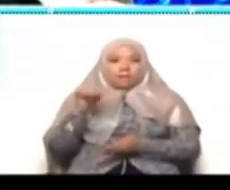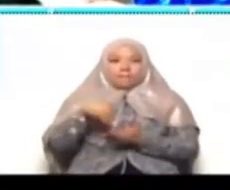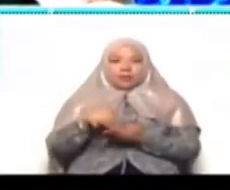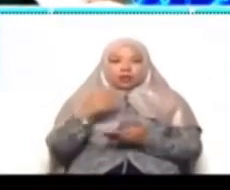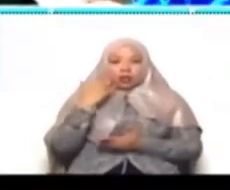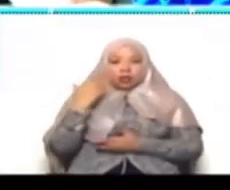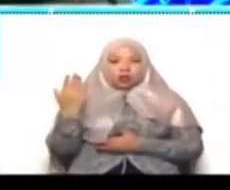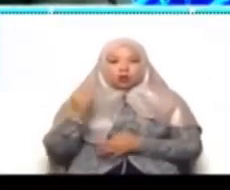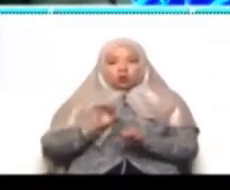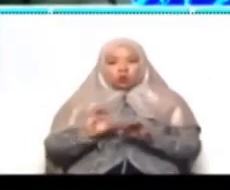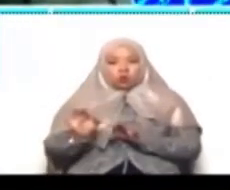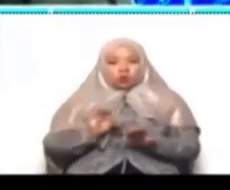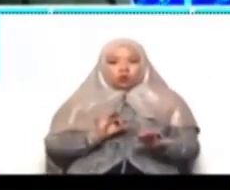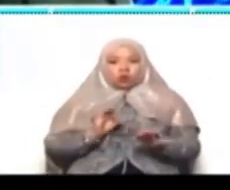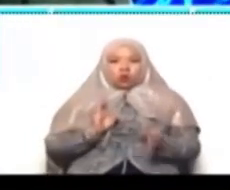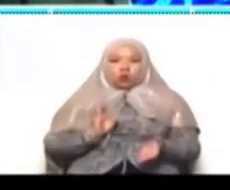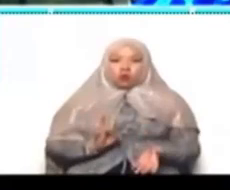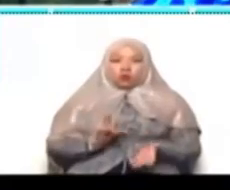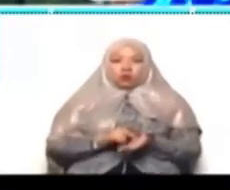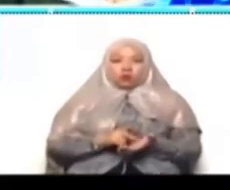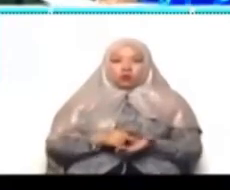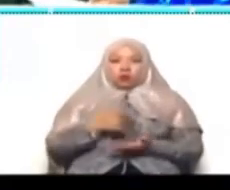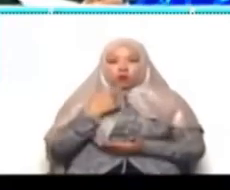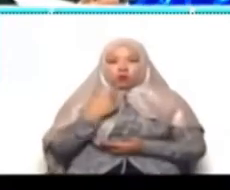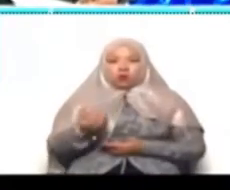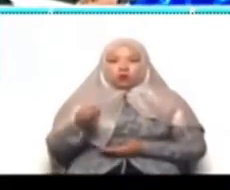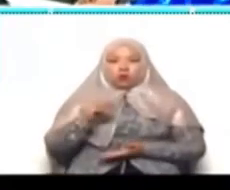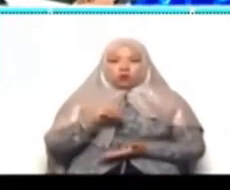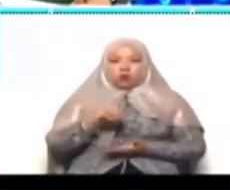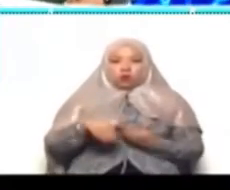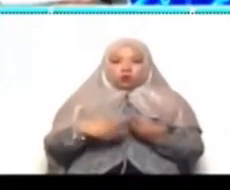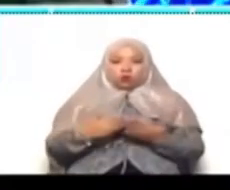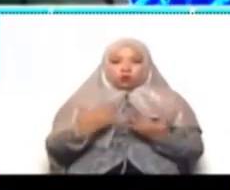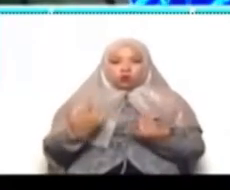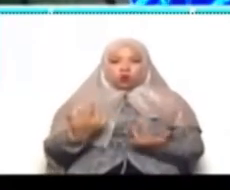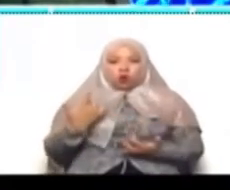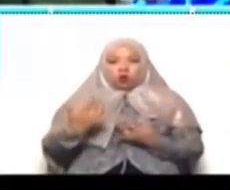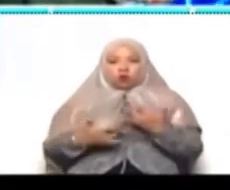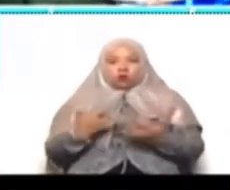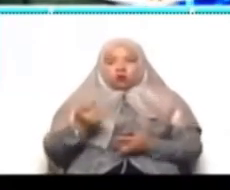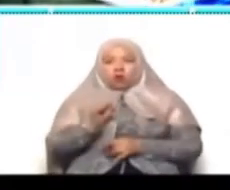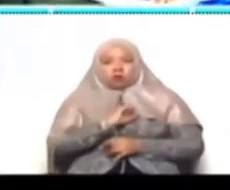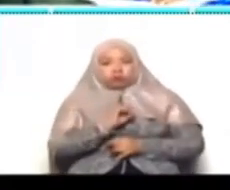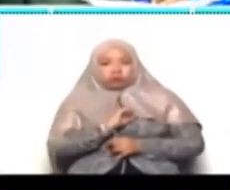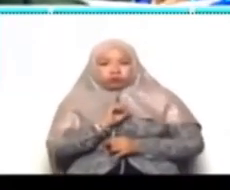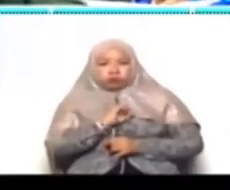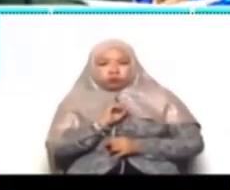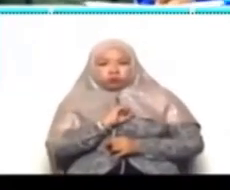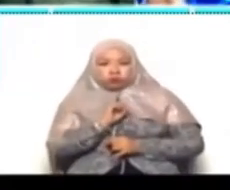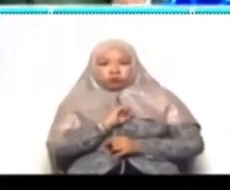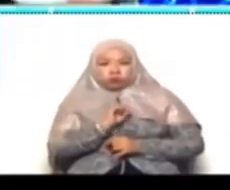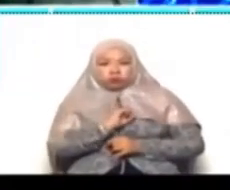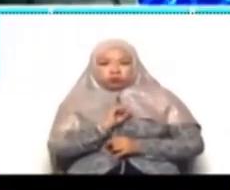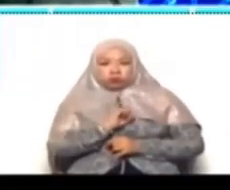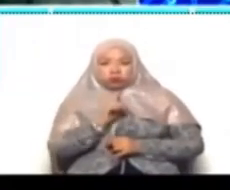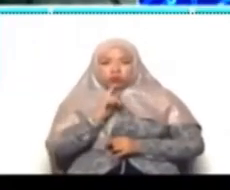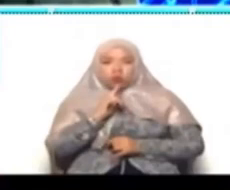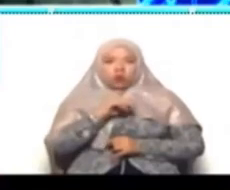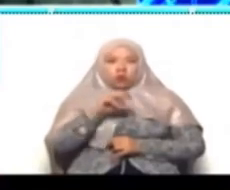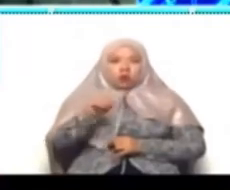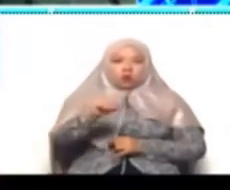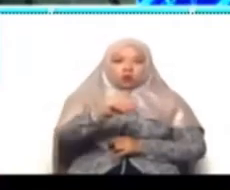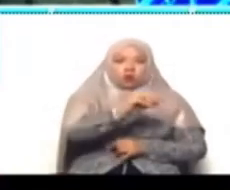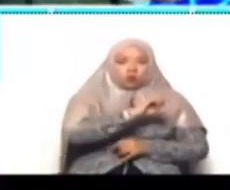provocados. Es una estrategia del fascismo para crear zozobra, para crear alarma,